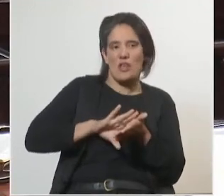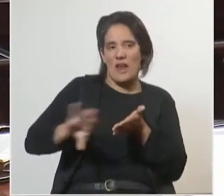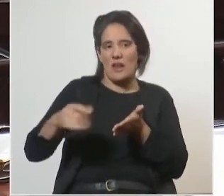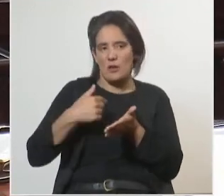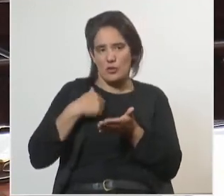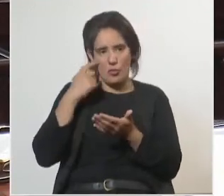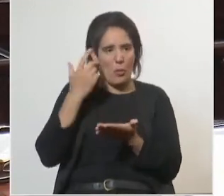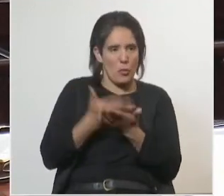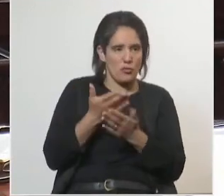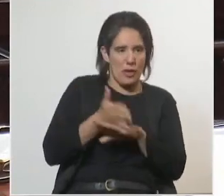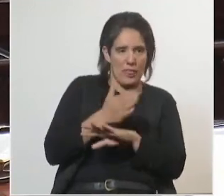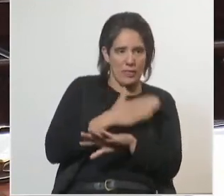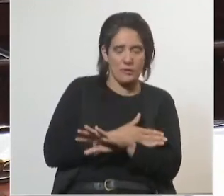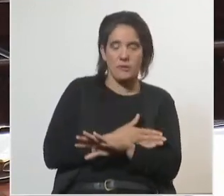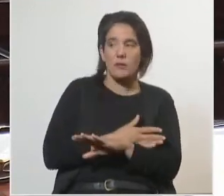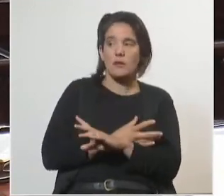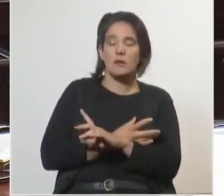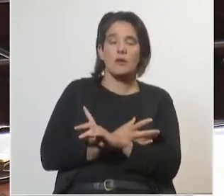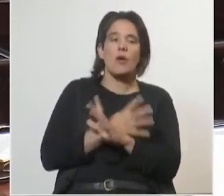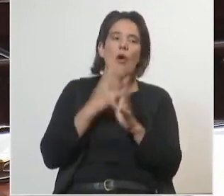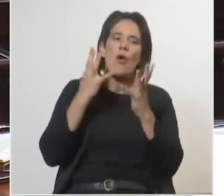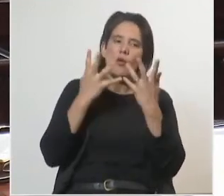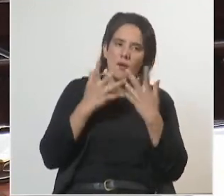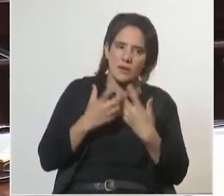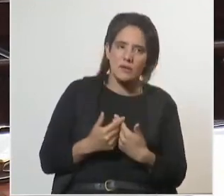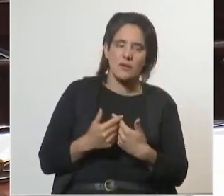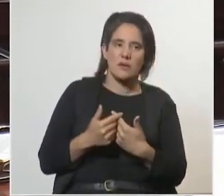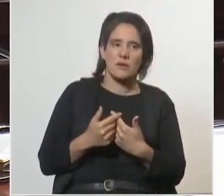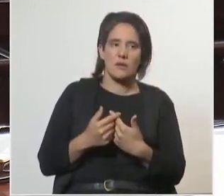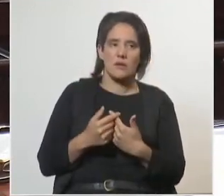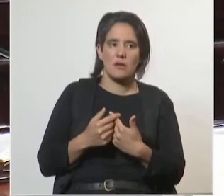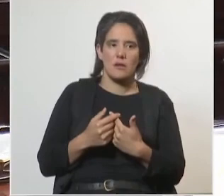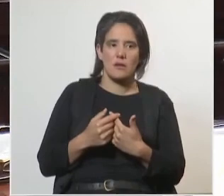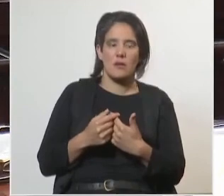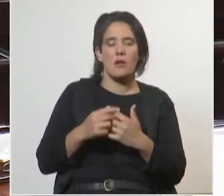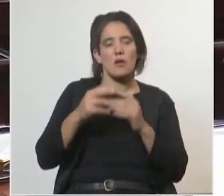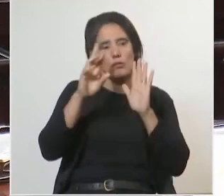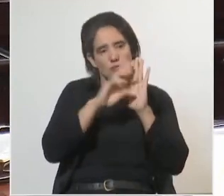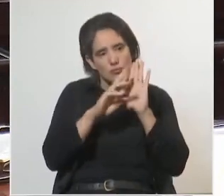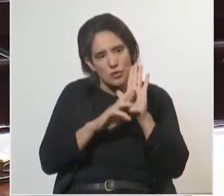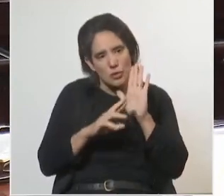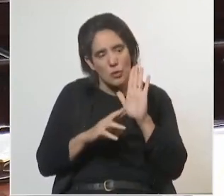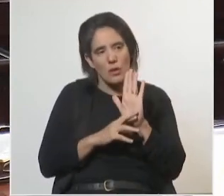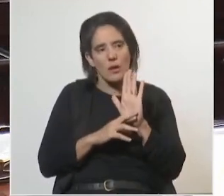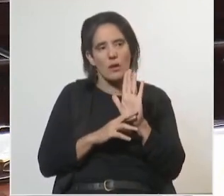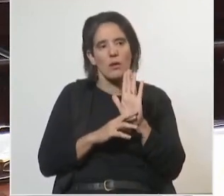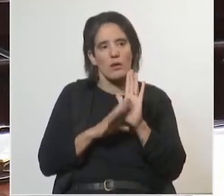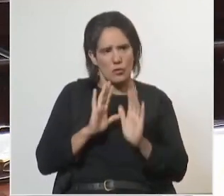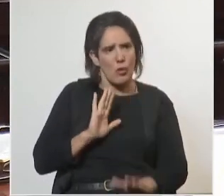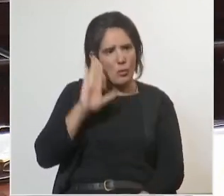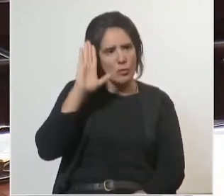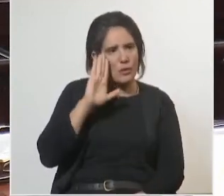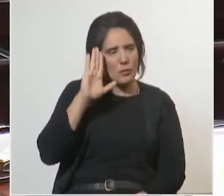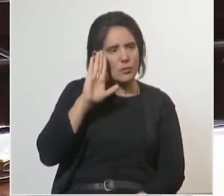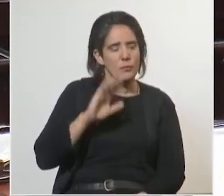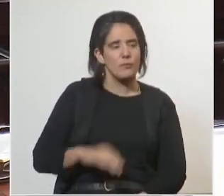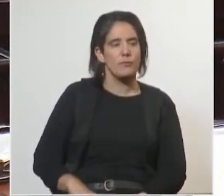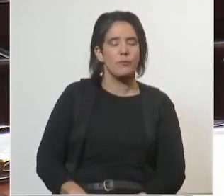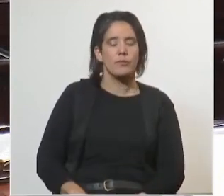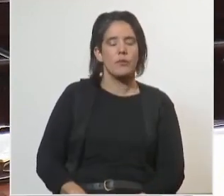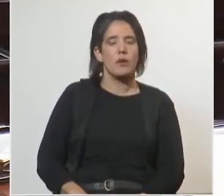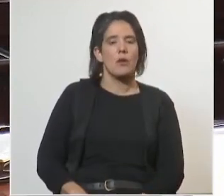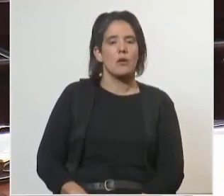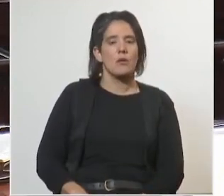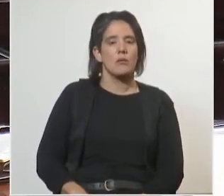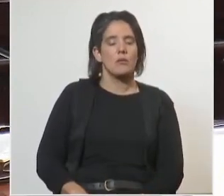proponiendo, ordena disposiciones en la materia y lo acompañamos en ese